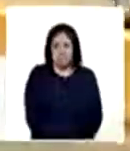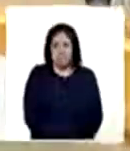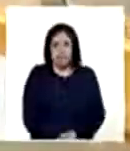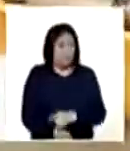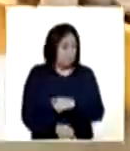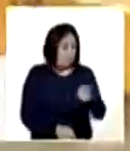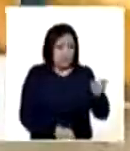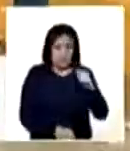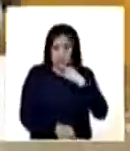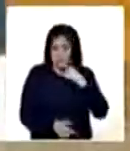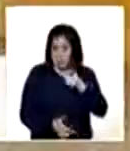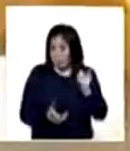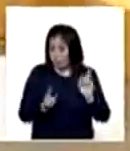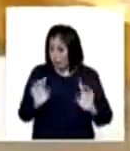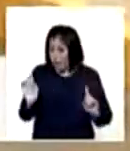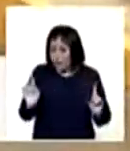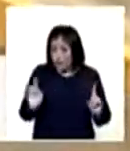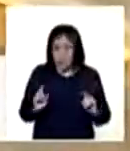Chicas, ¿han venido con algún...?